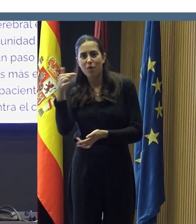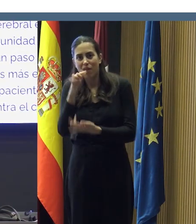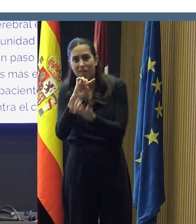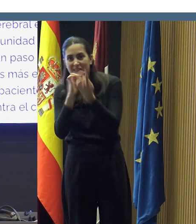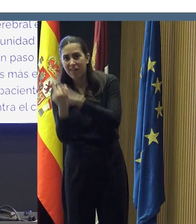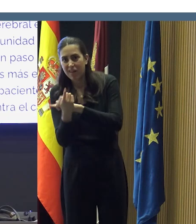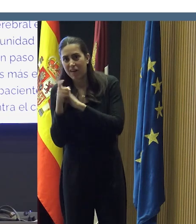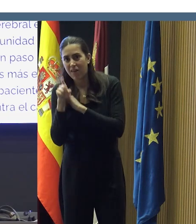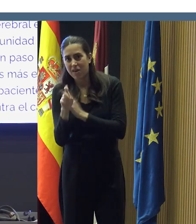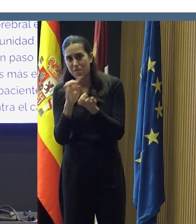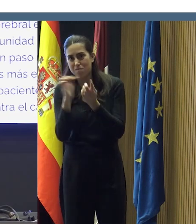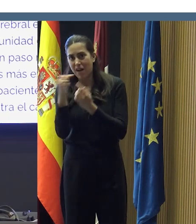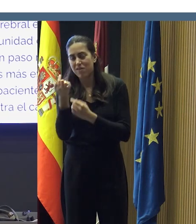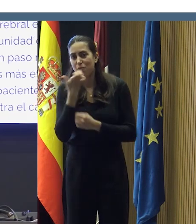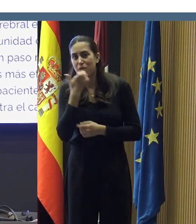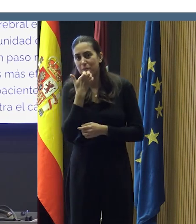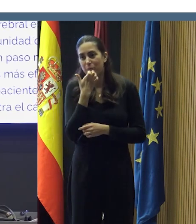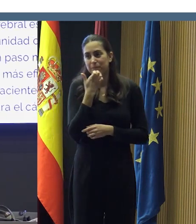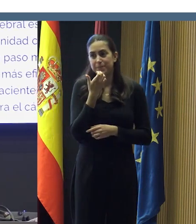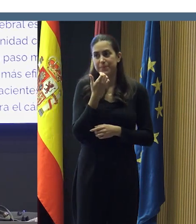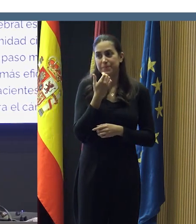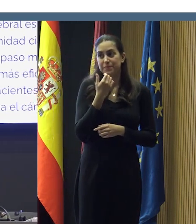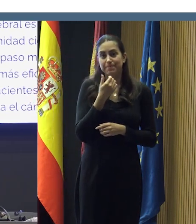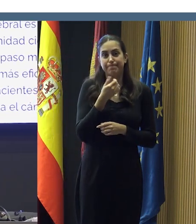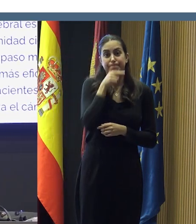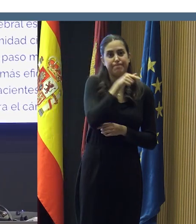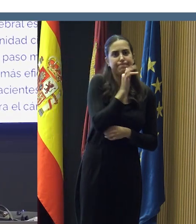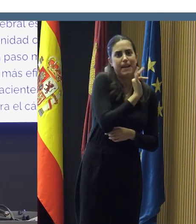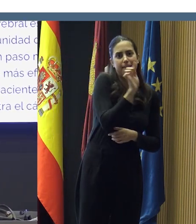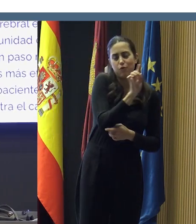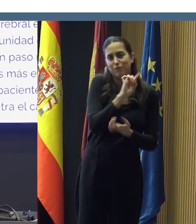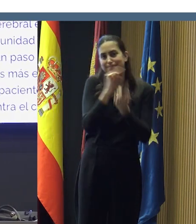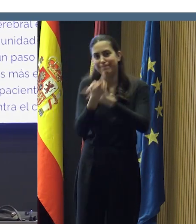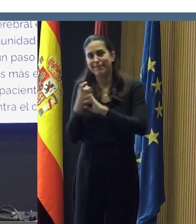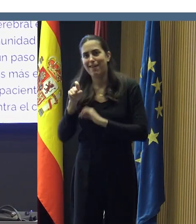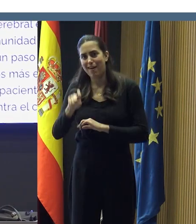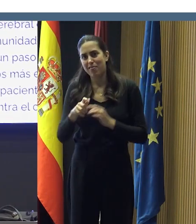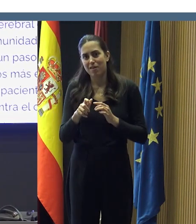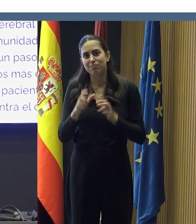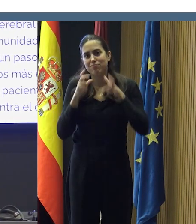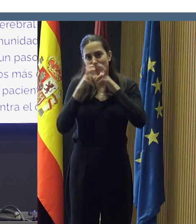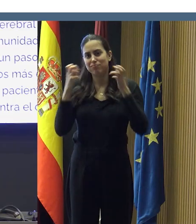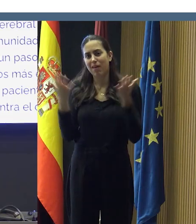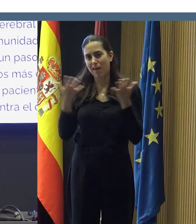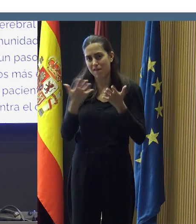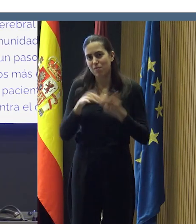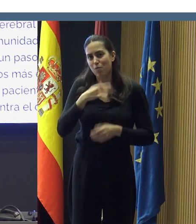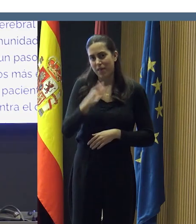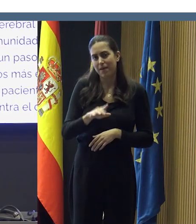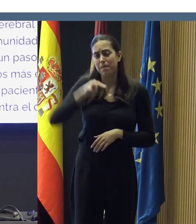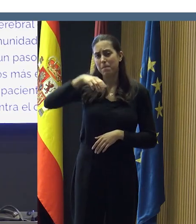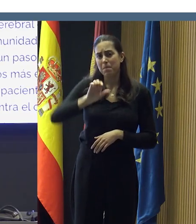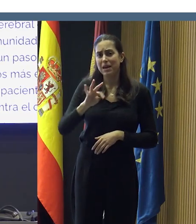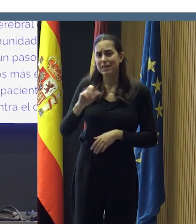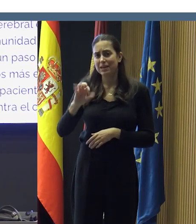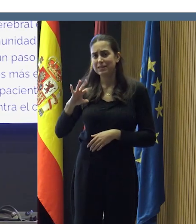y en vez de tener una insuficiencia renal por unos quistes benignos, tener un cáncer que se puede ser